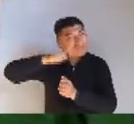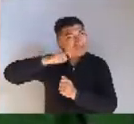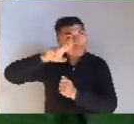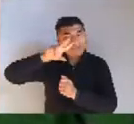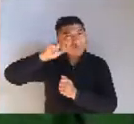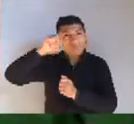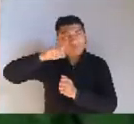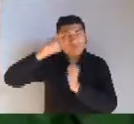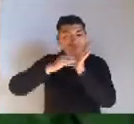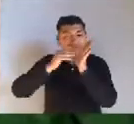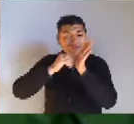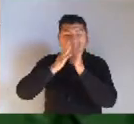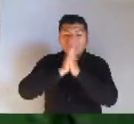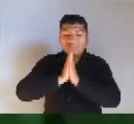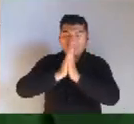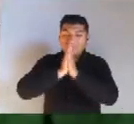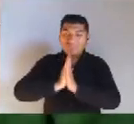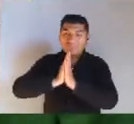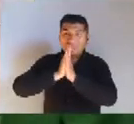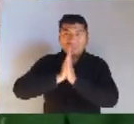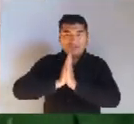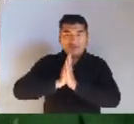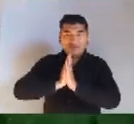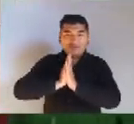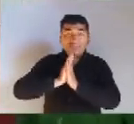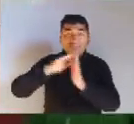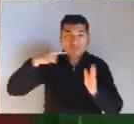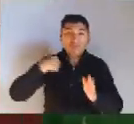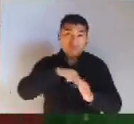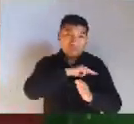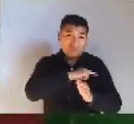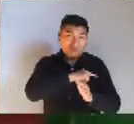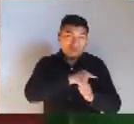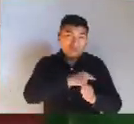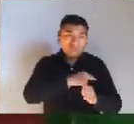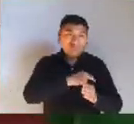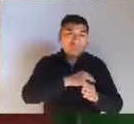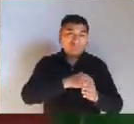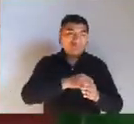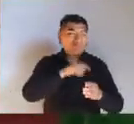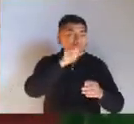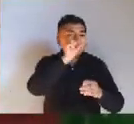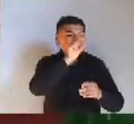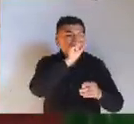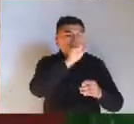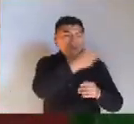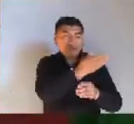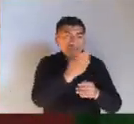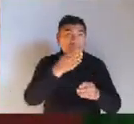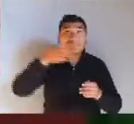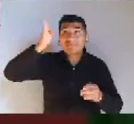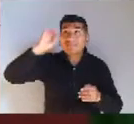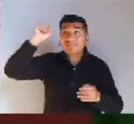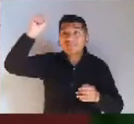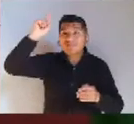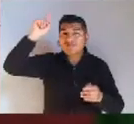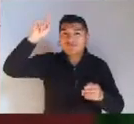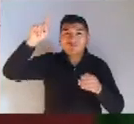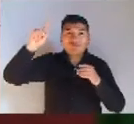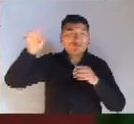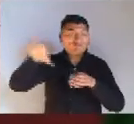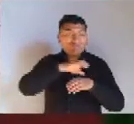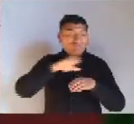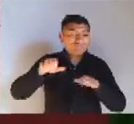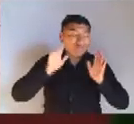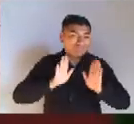no tiene que faltar la oración. Porque nosotros ponemos nuestra tanta partecita, pero Dios es el que hace el